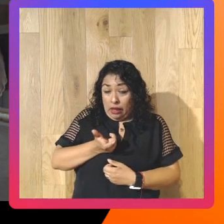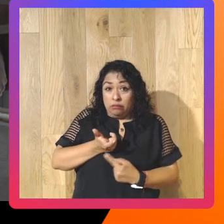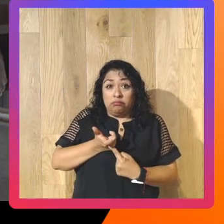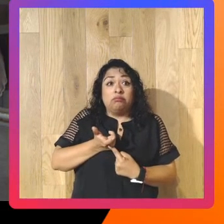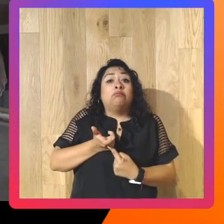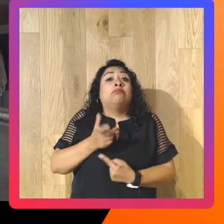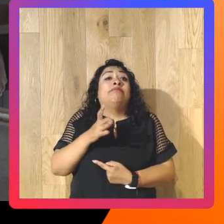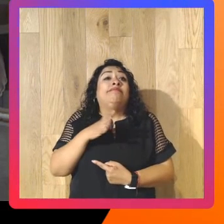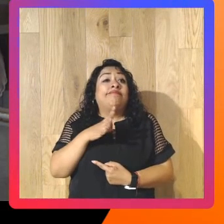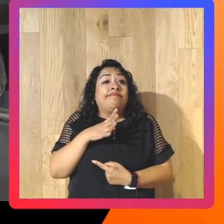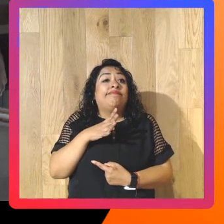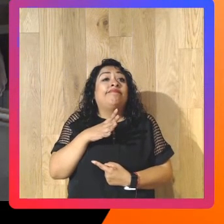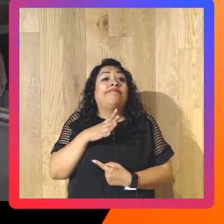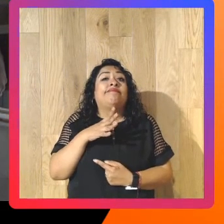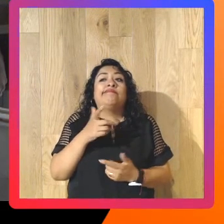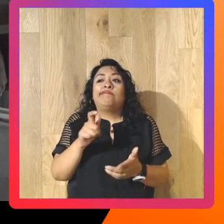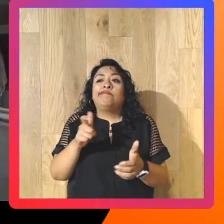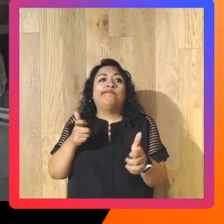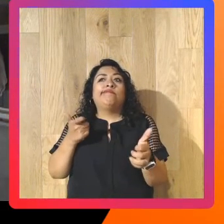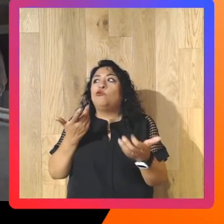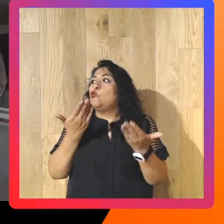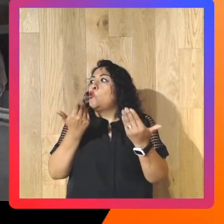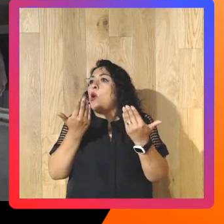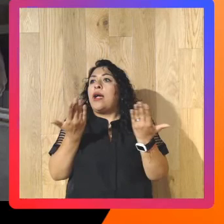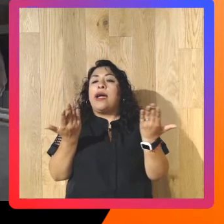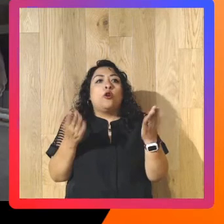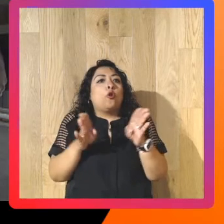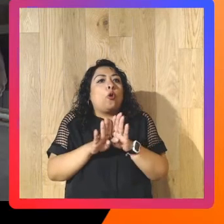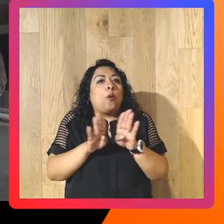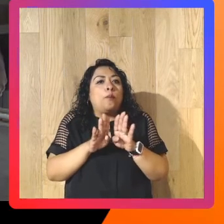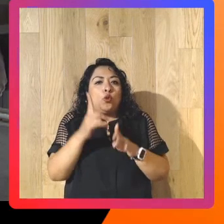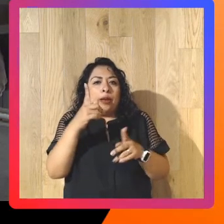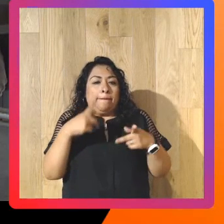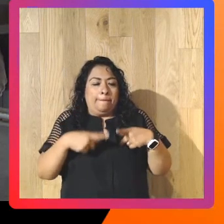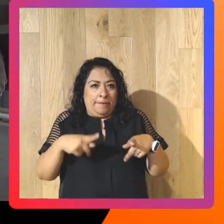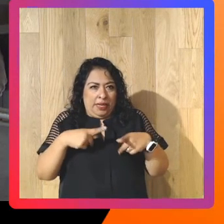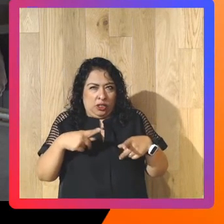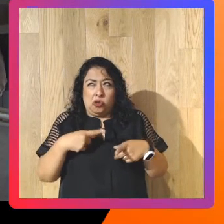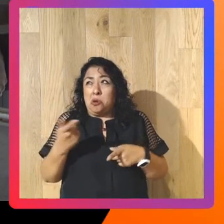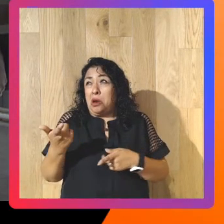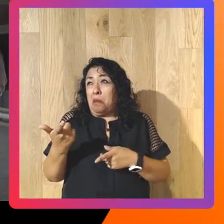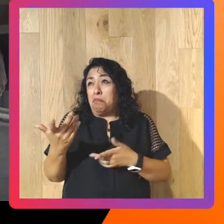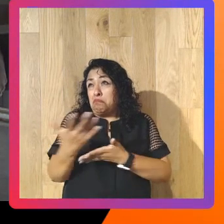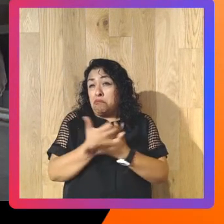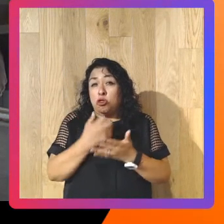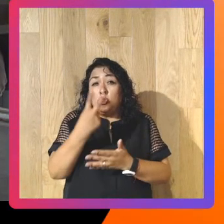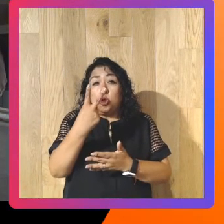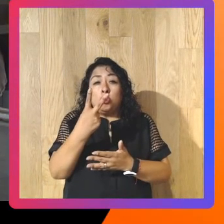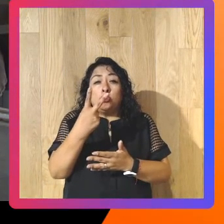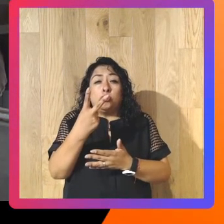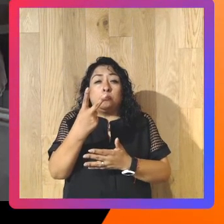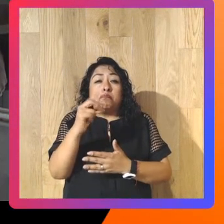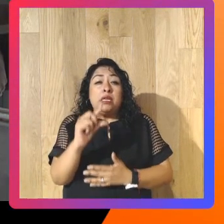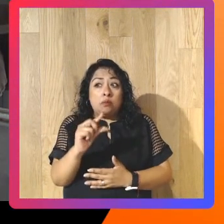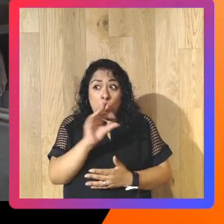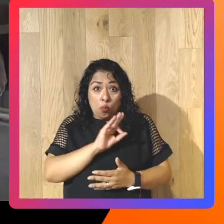se está quedando, o más bien, no hay manera que una persona que gana 2 salarios mínimos tenga